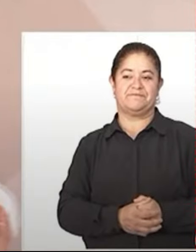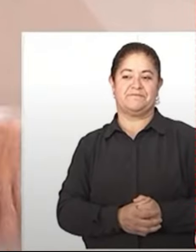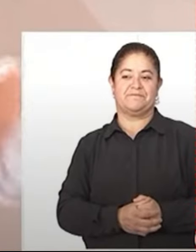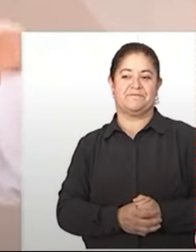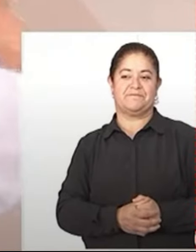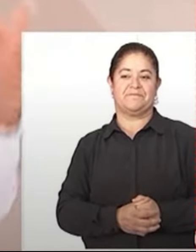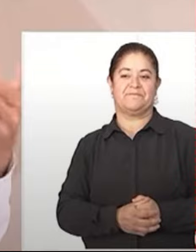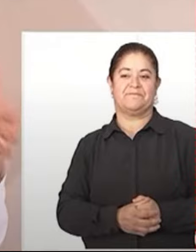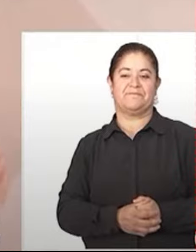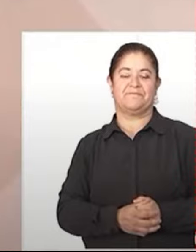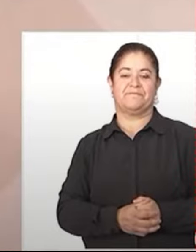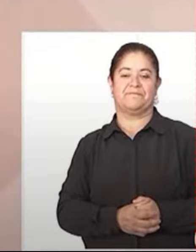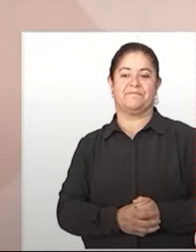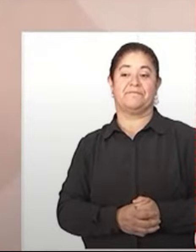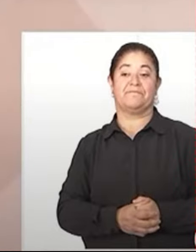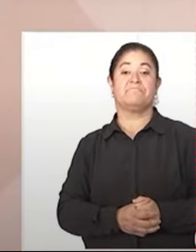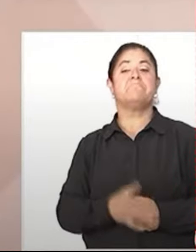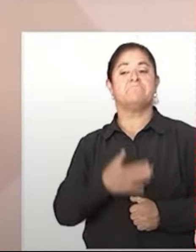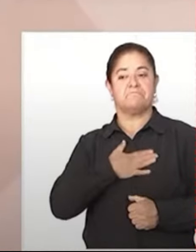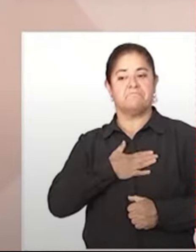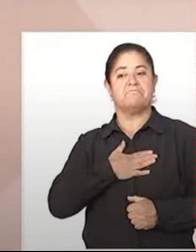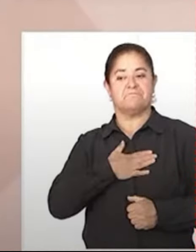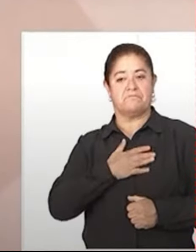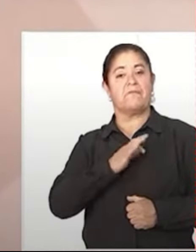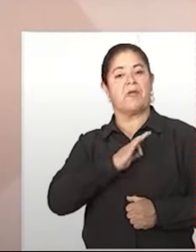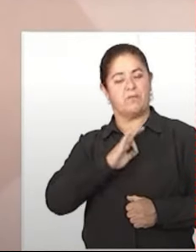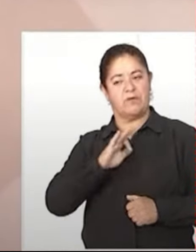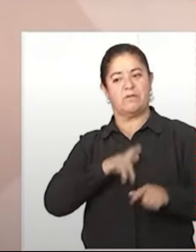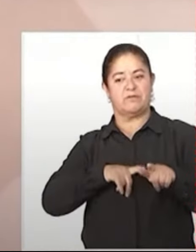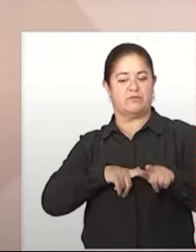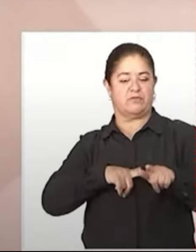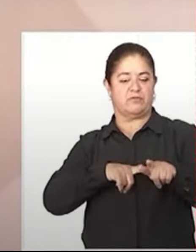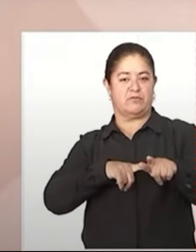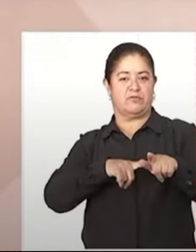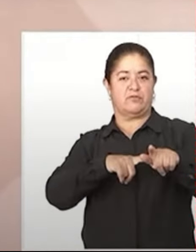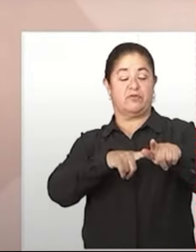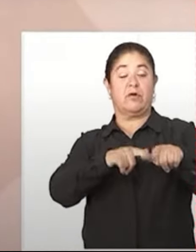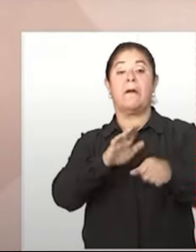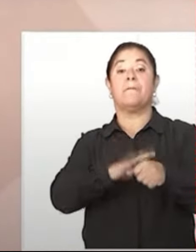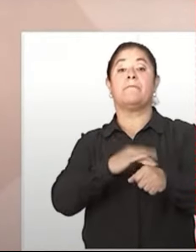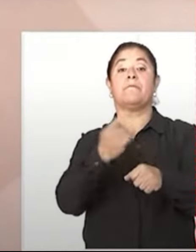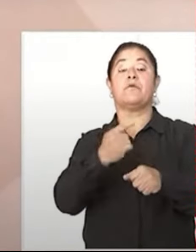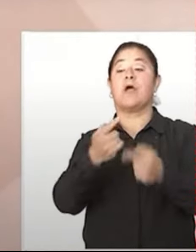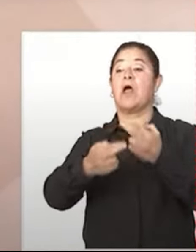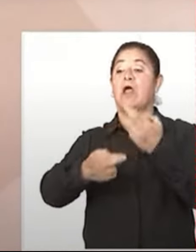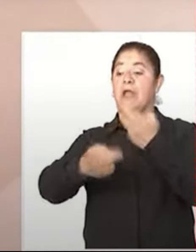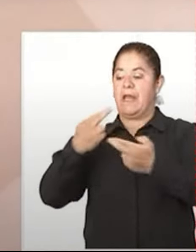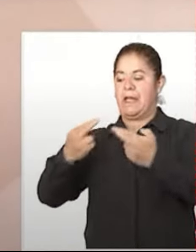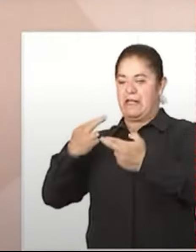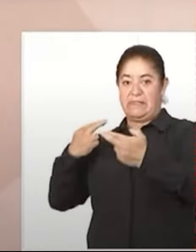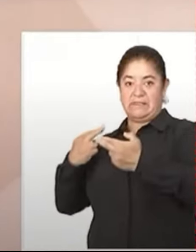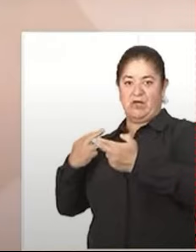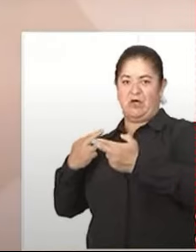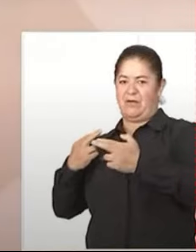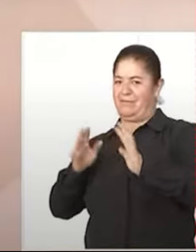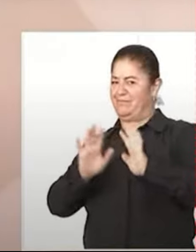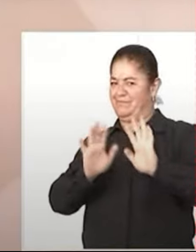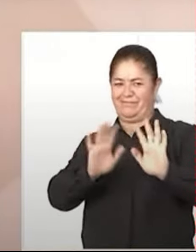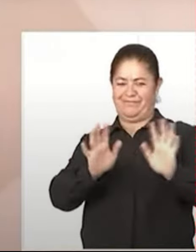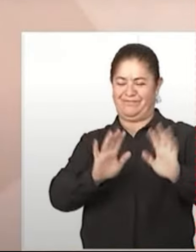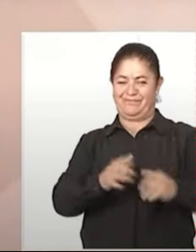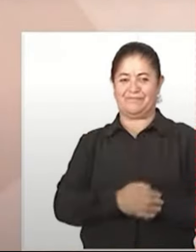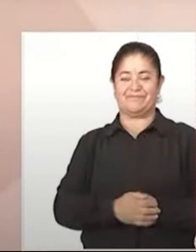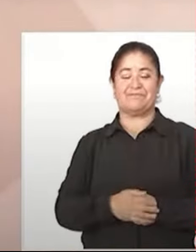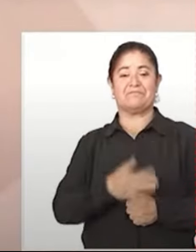y nos va a tocar darle continuidad porque no va a haber regresión no va a haber vueltenú no vamos a